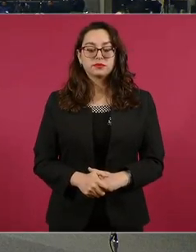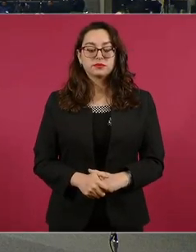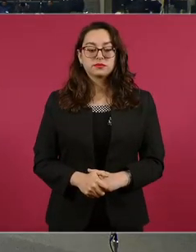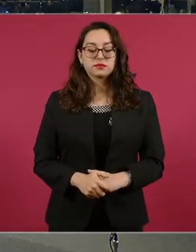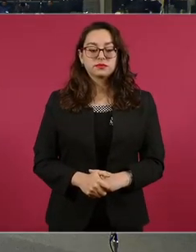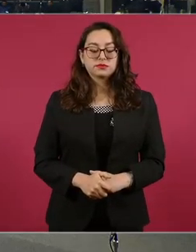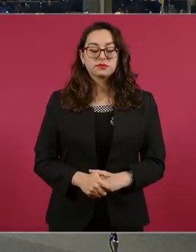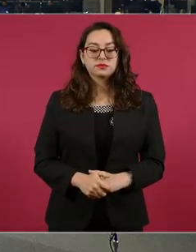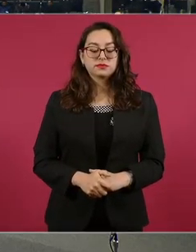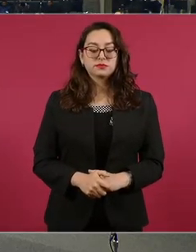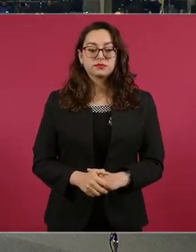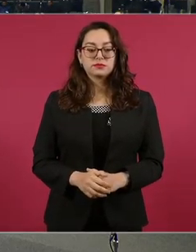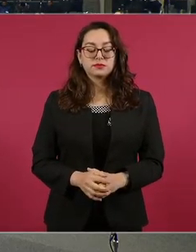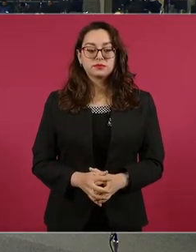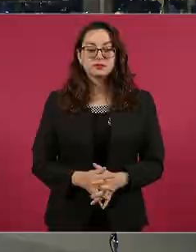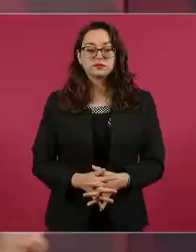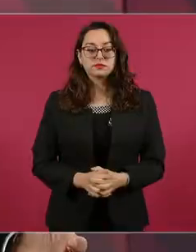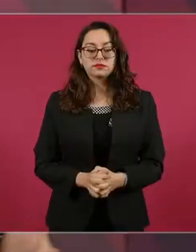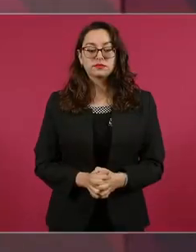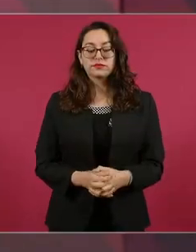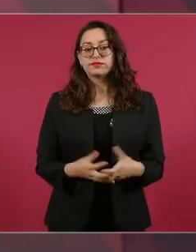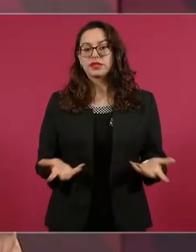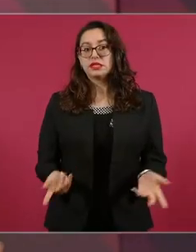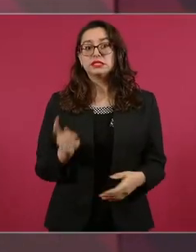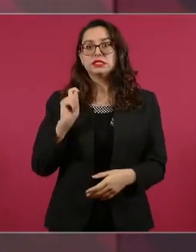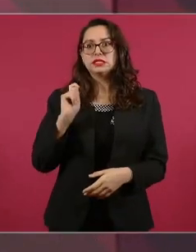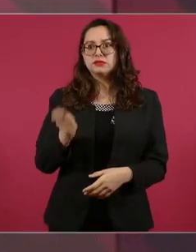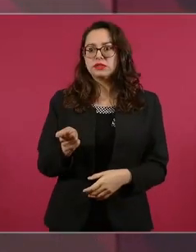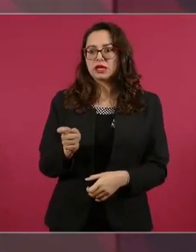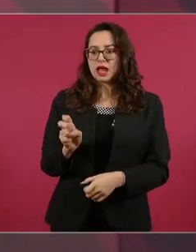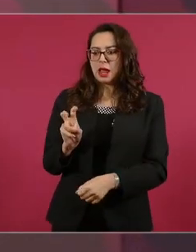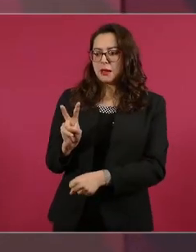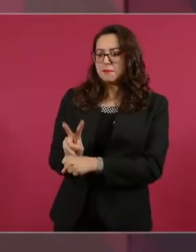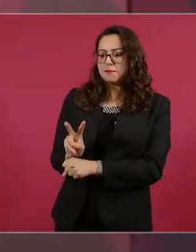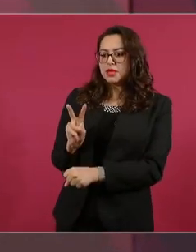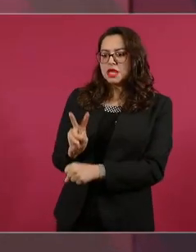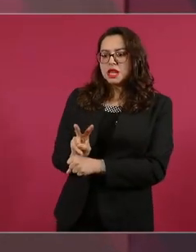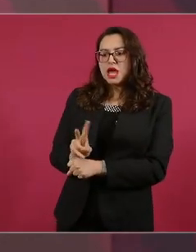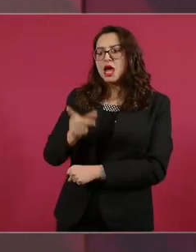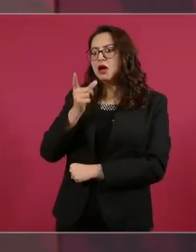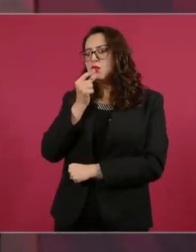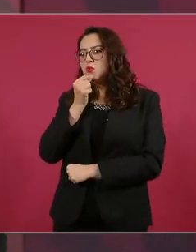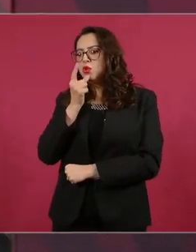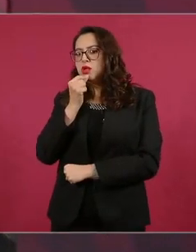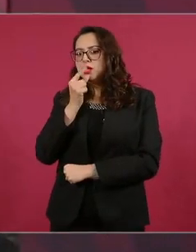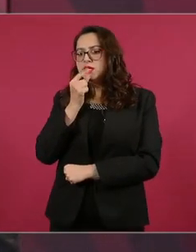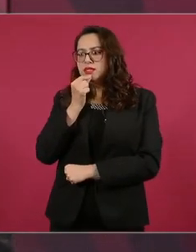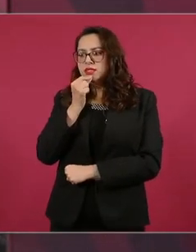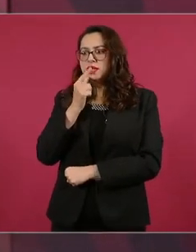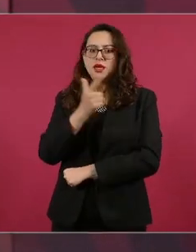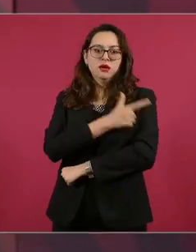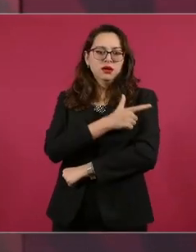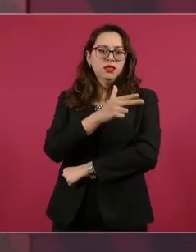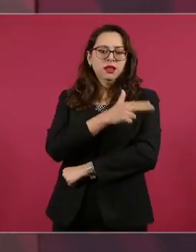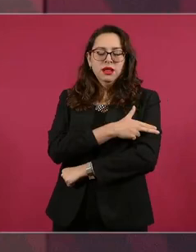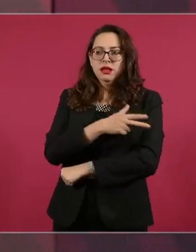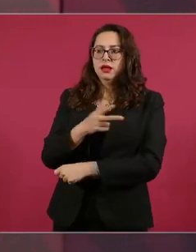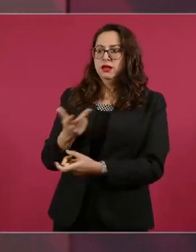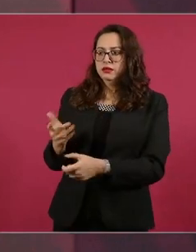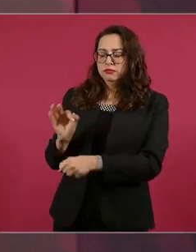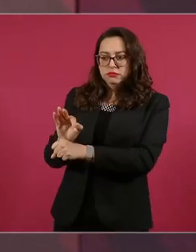más la vigilancia con elementos de la Guardia Nacional,